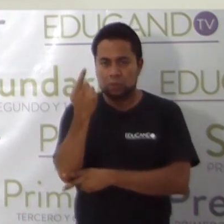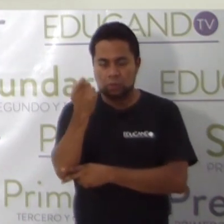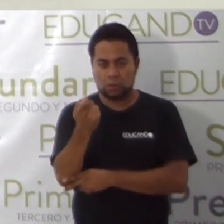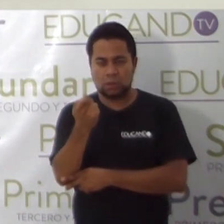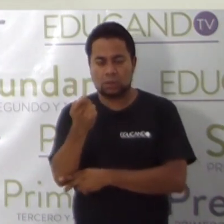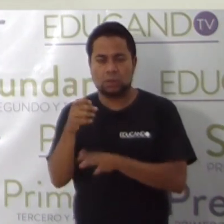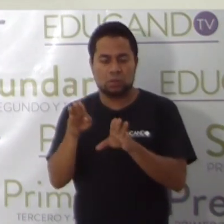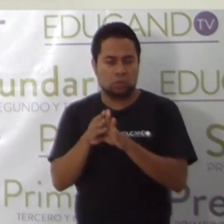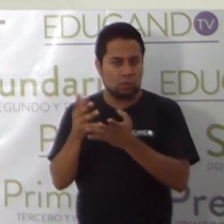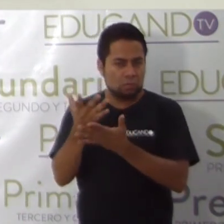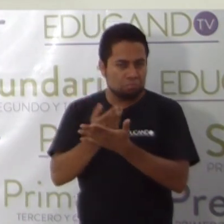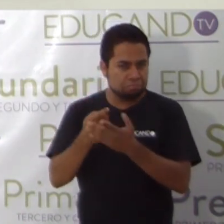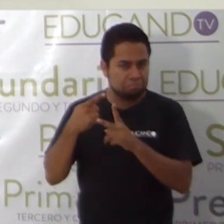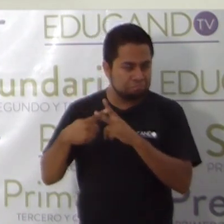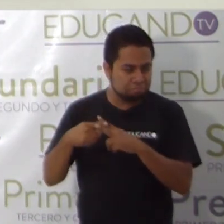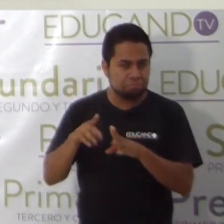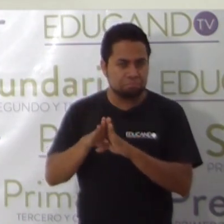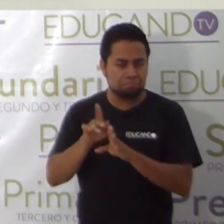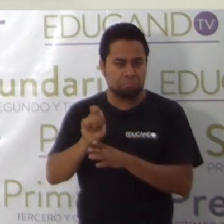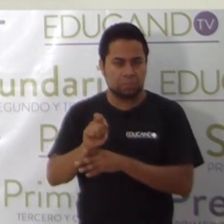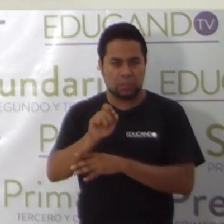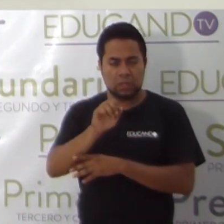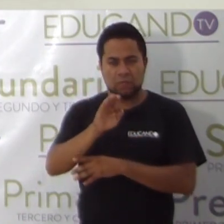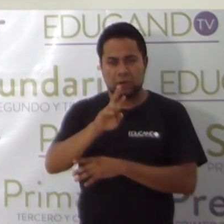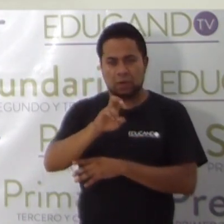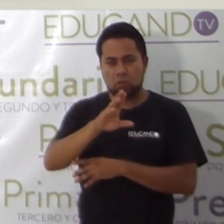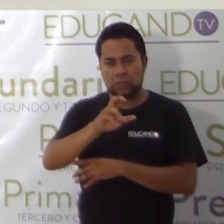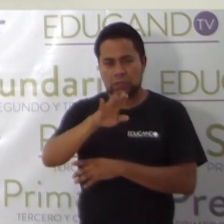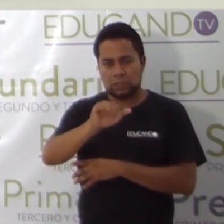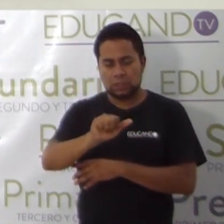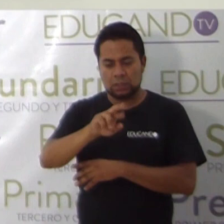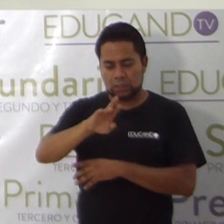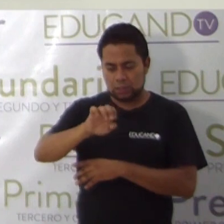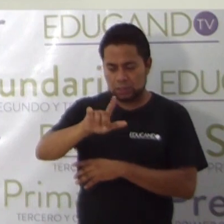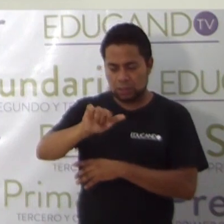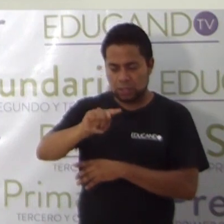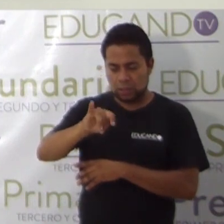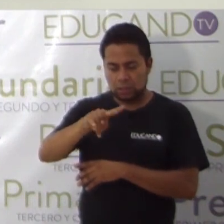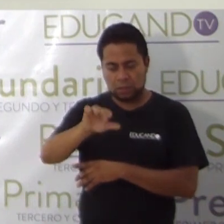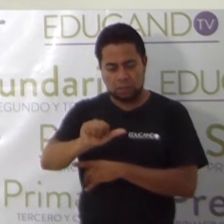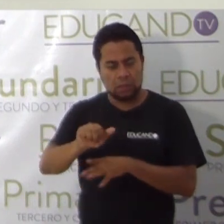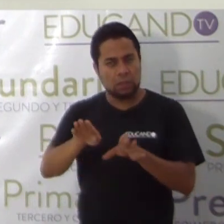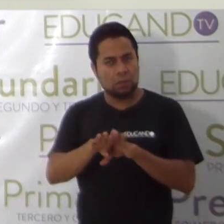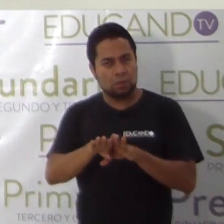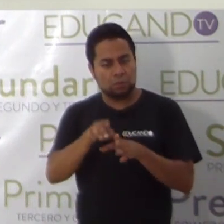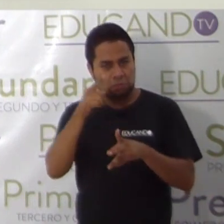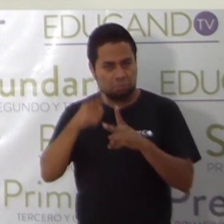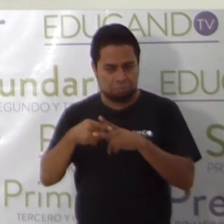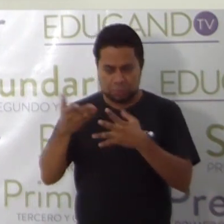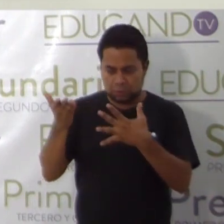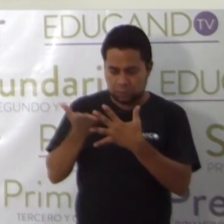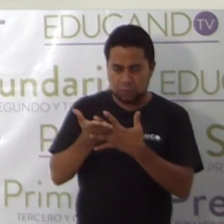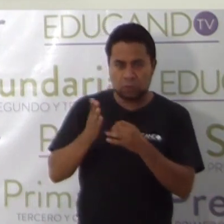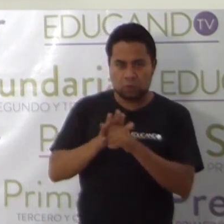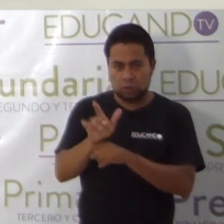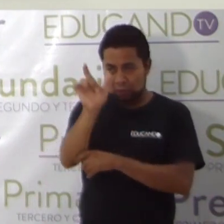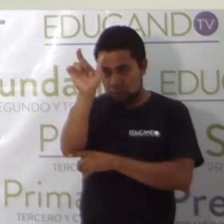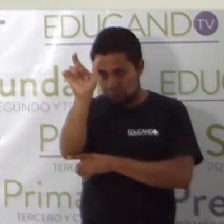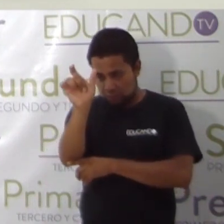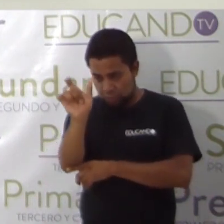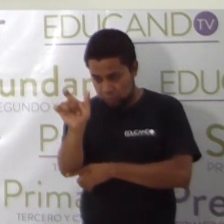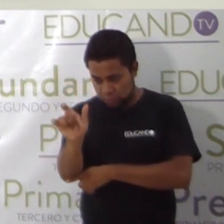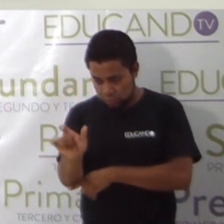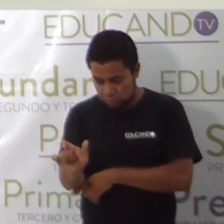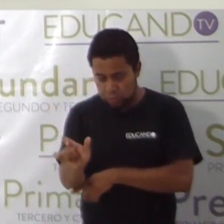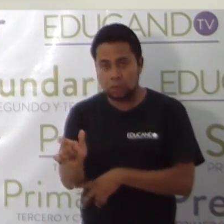obtiene, es decir, frecuencia relativa, dividiendo nuestra columna de frecuencia